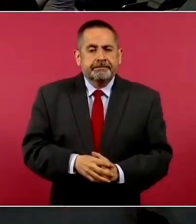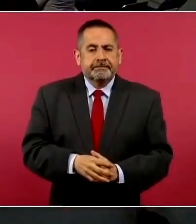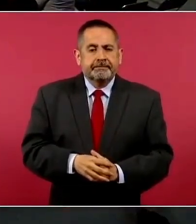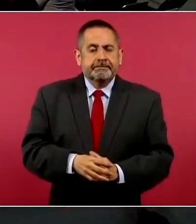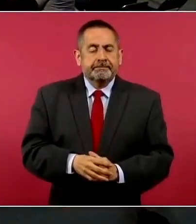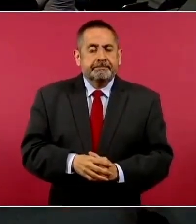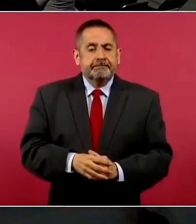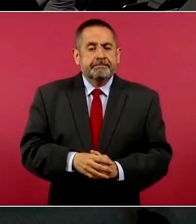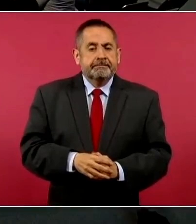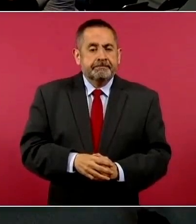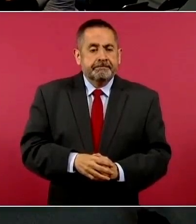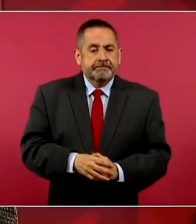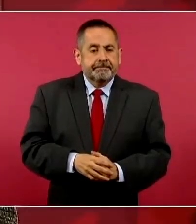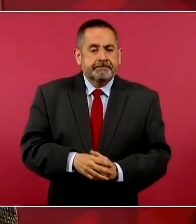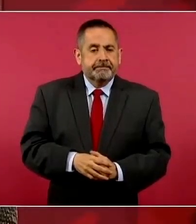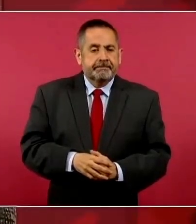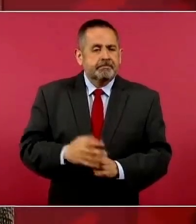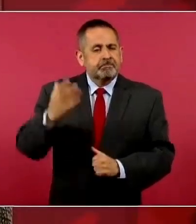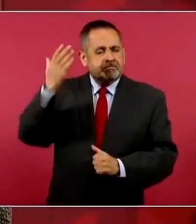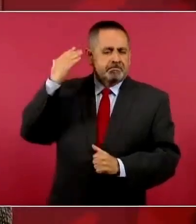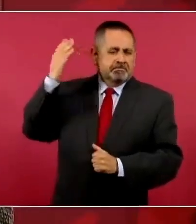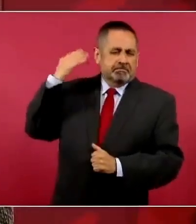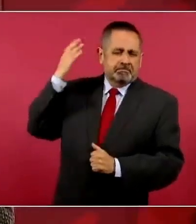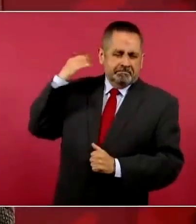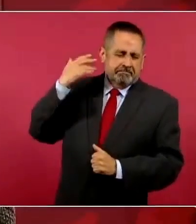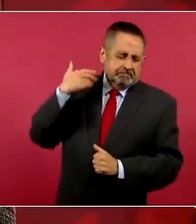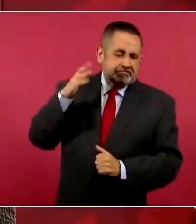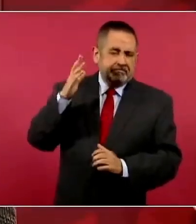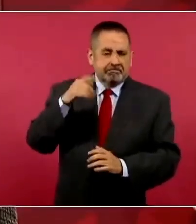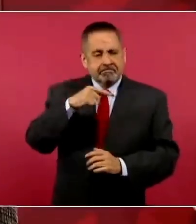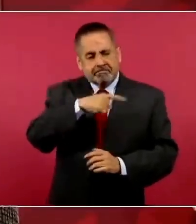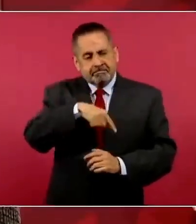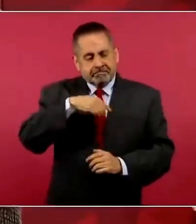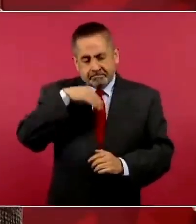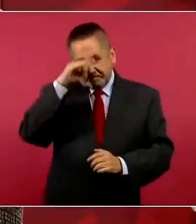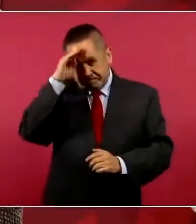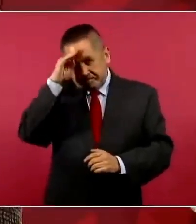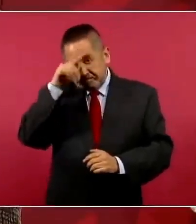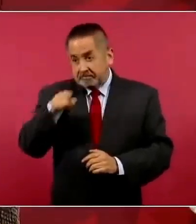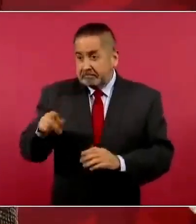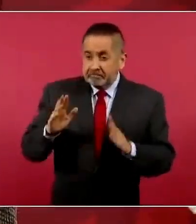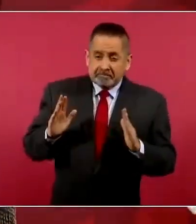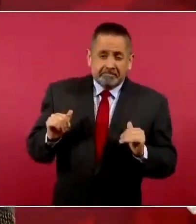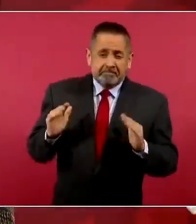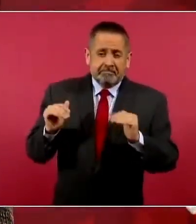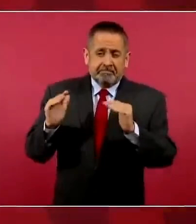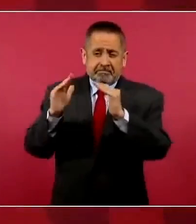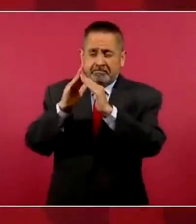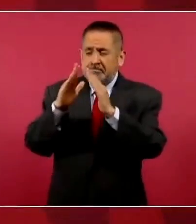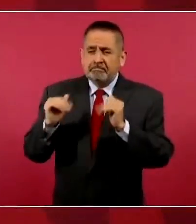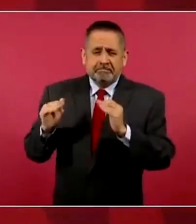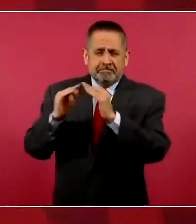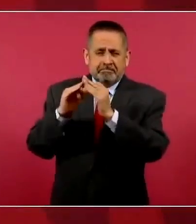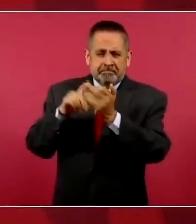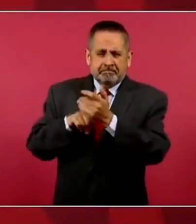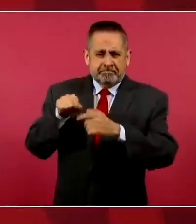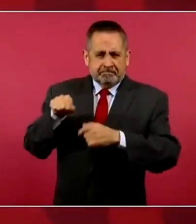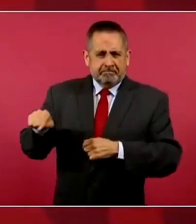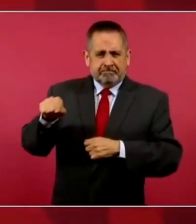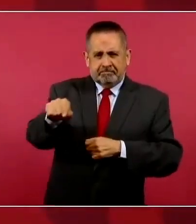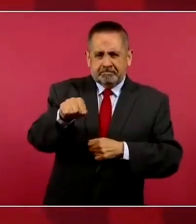en que se pensaba mucho que estas edificaciones, sobre todo